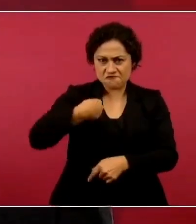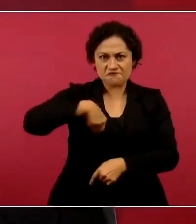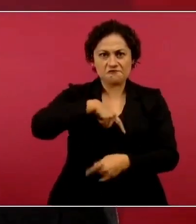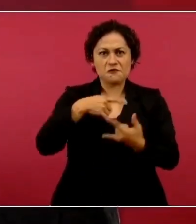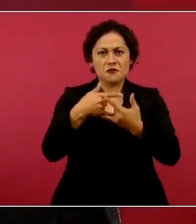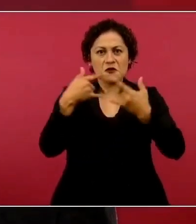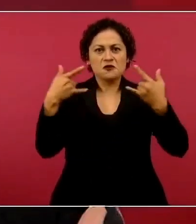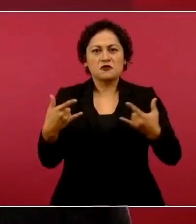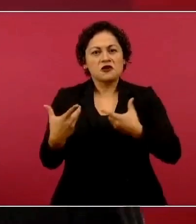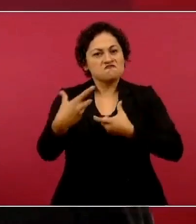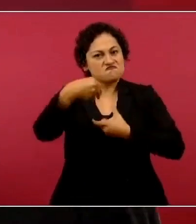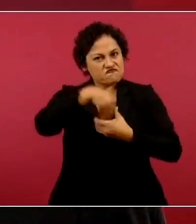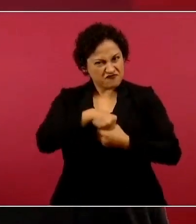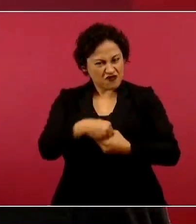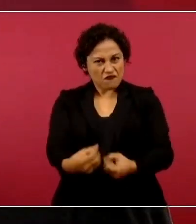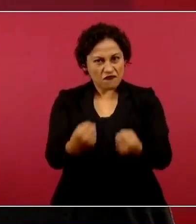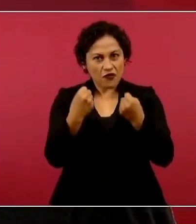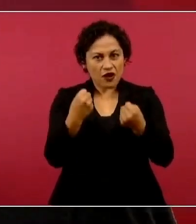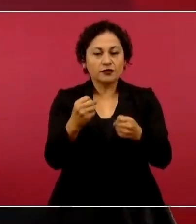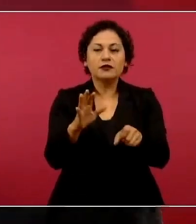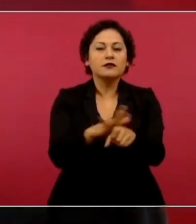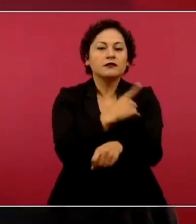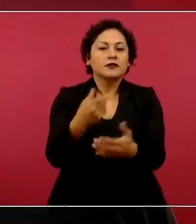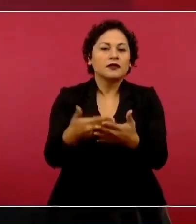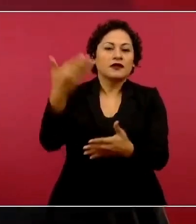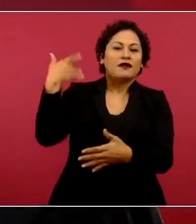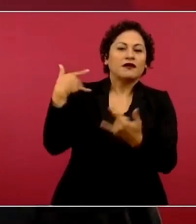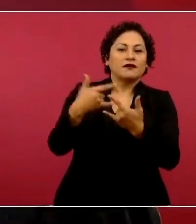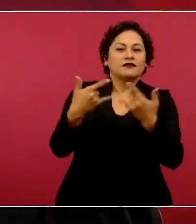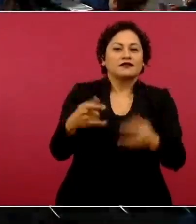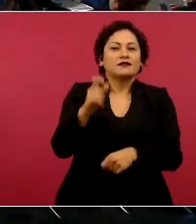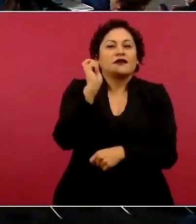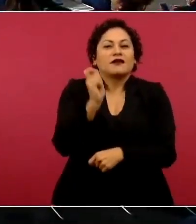porque Hidalgo y Morelos no solo luchan